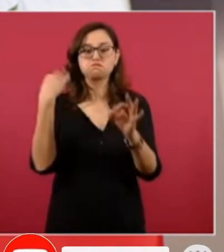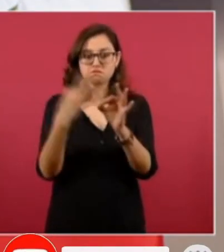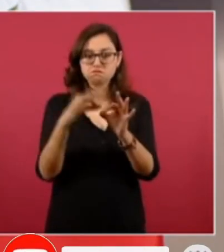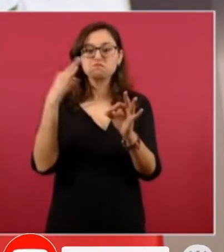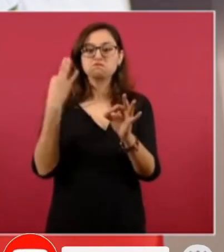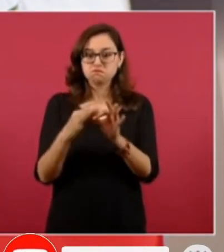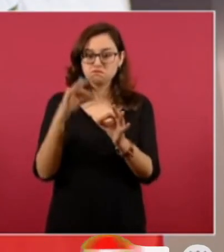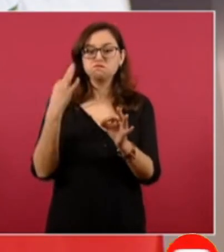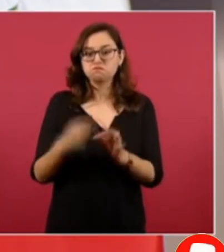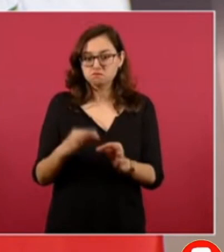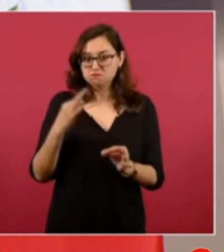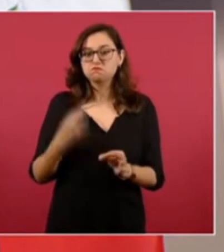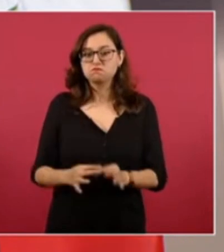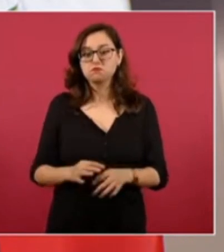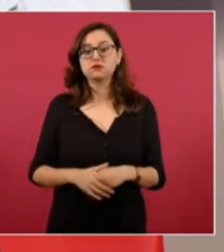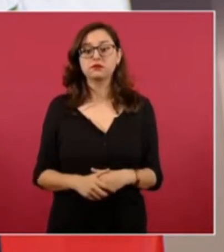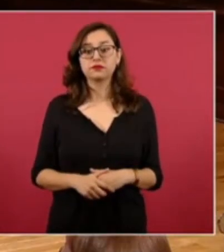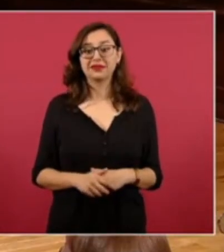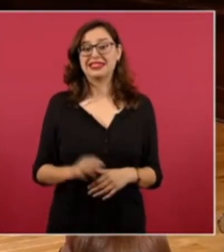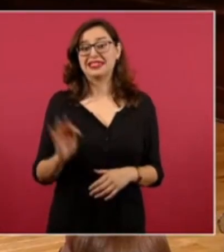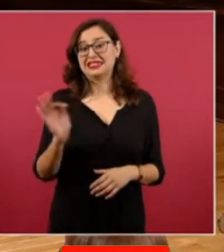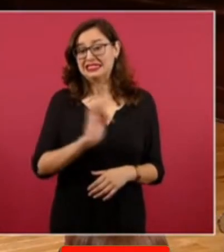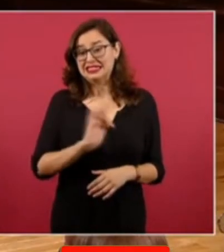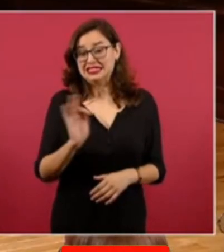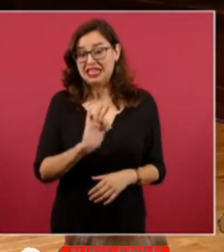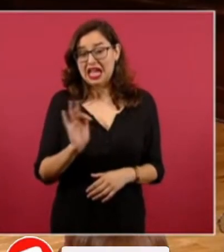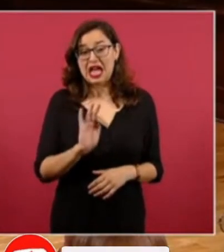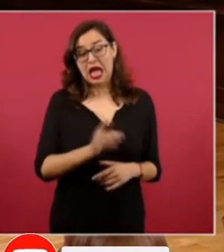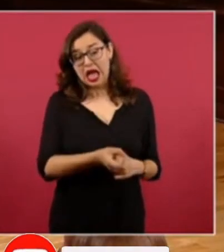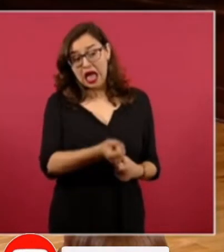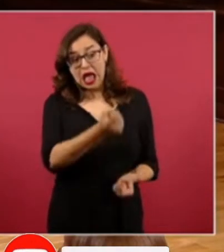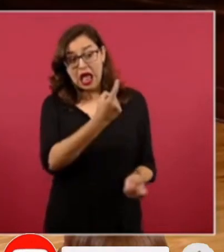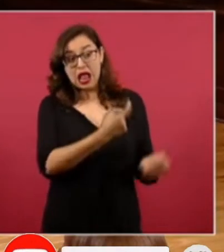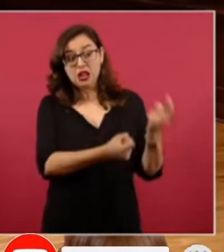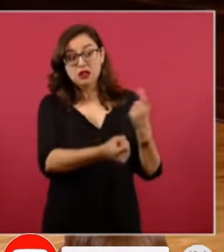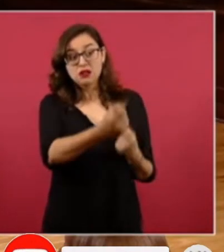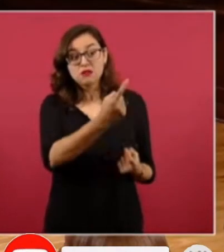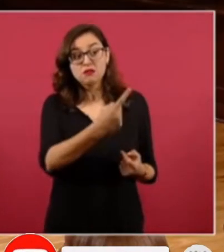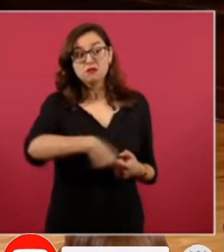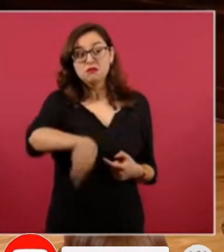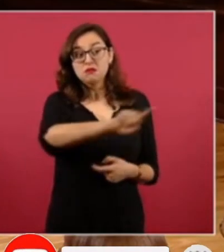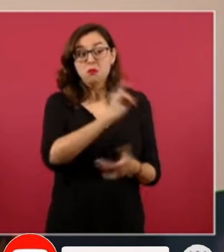Deben haber casos de empresarios que llevaban tiempo sin pagar impuestos